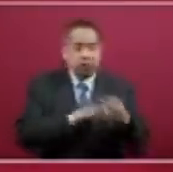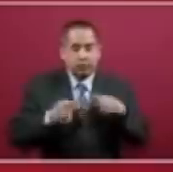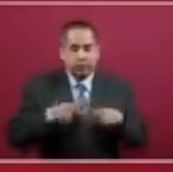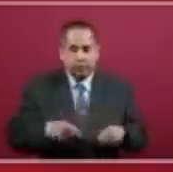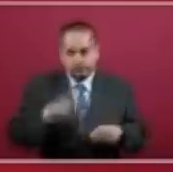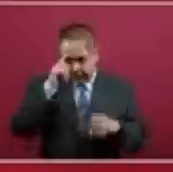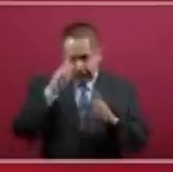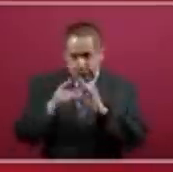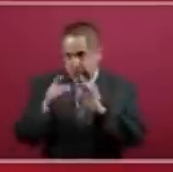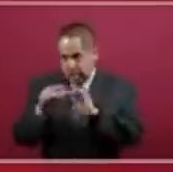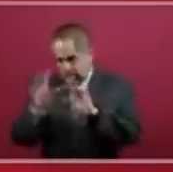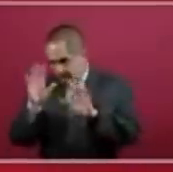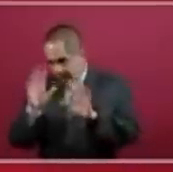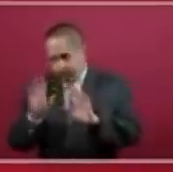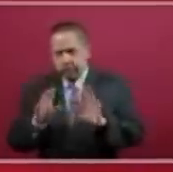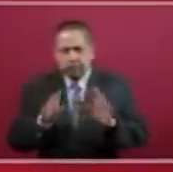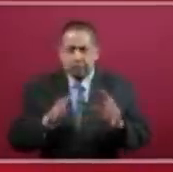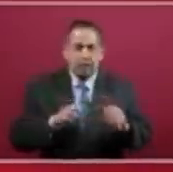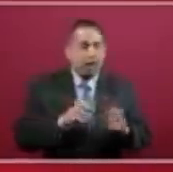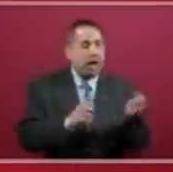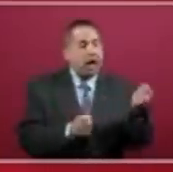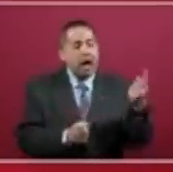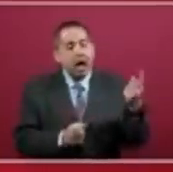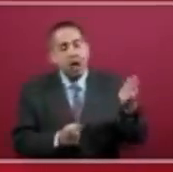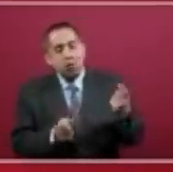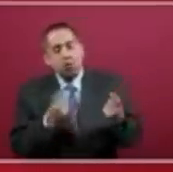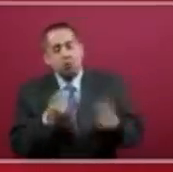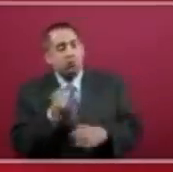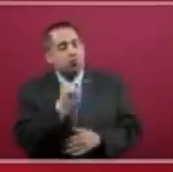no generalizar, pero sí